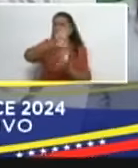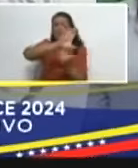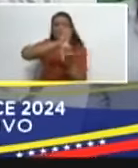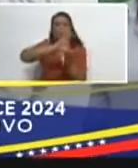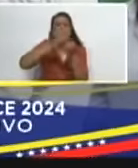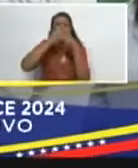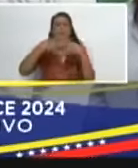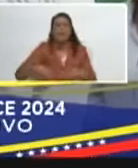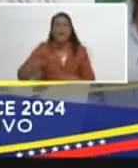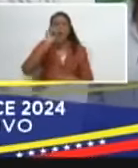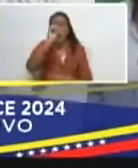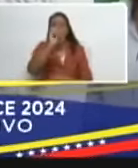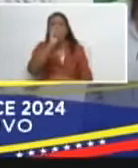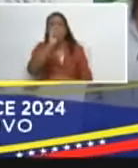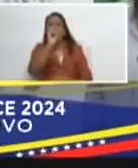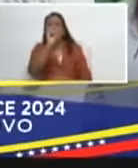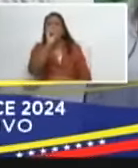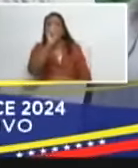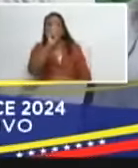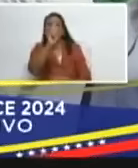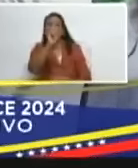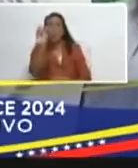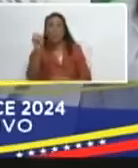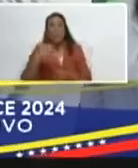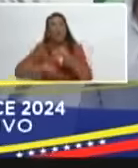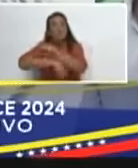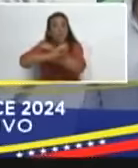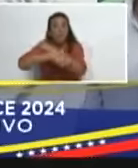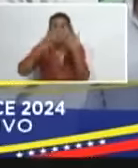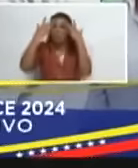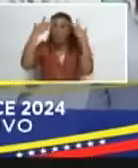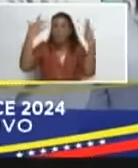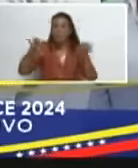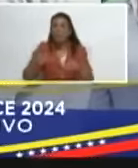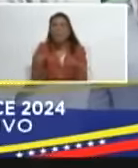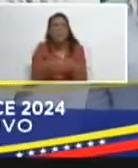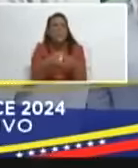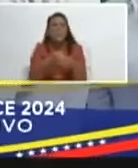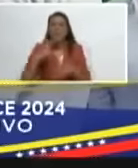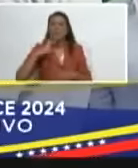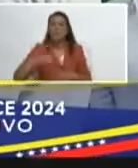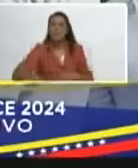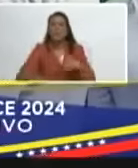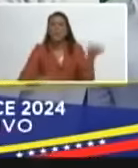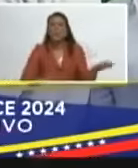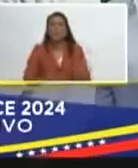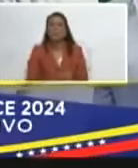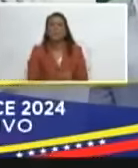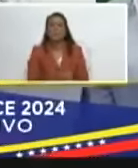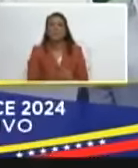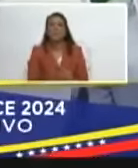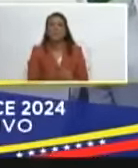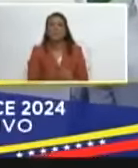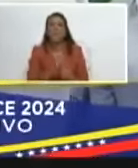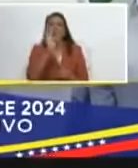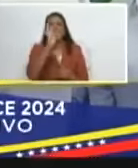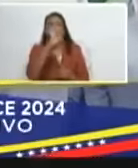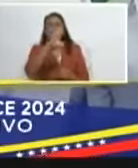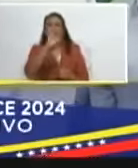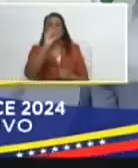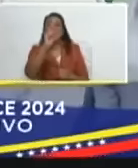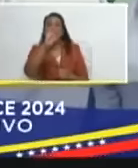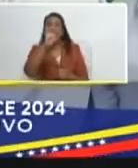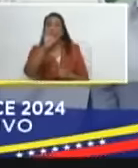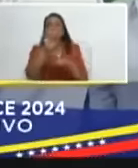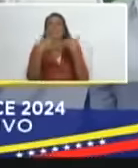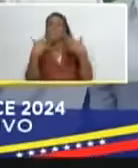verdad. Oporto, buen equipo de fútbol. Sí, señor. ¿De qué equipo eres tú, de Benfica o de Oporto? De Benfica, realmente. ¿Benfica?